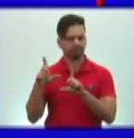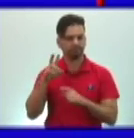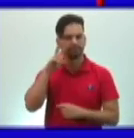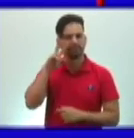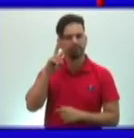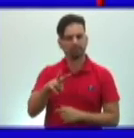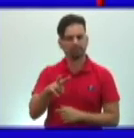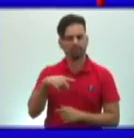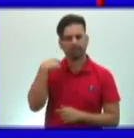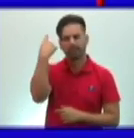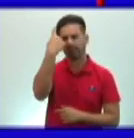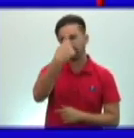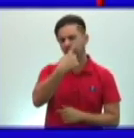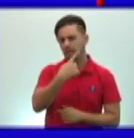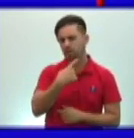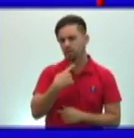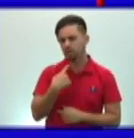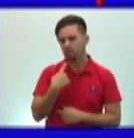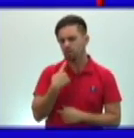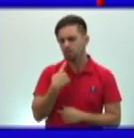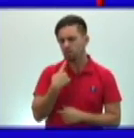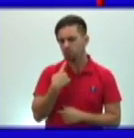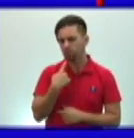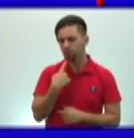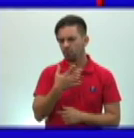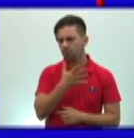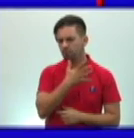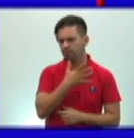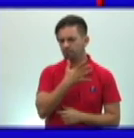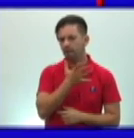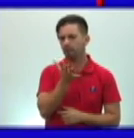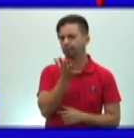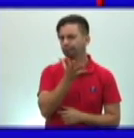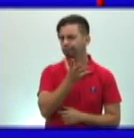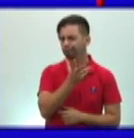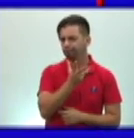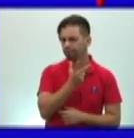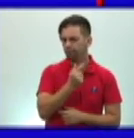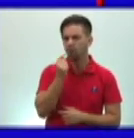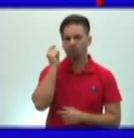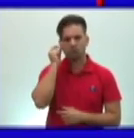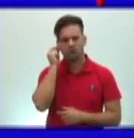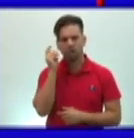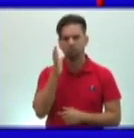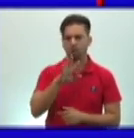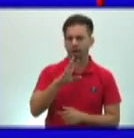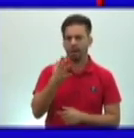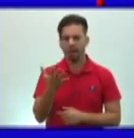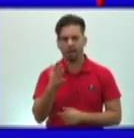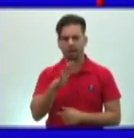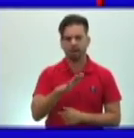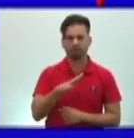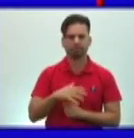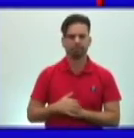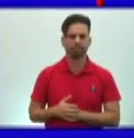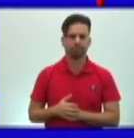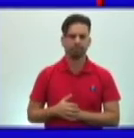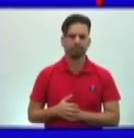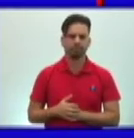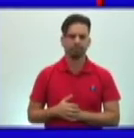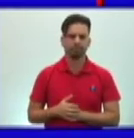como rostro realmente resulta ser un hermoso rostro de mujer. ¿Qué es lo que nos